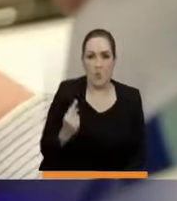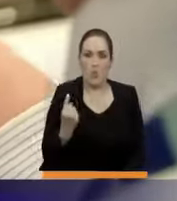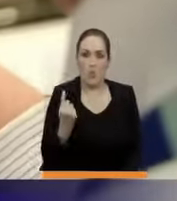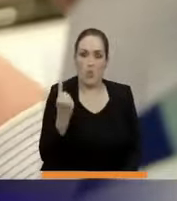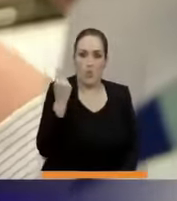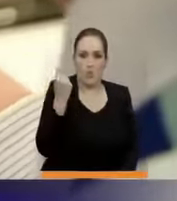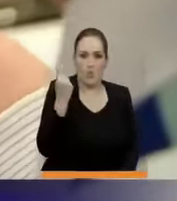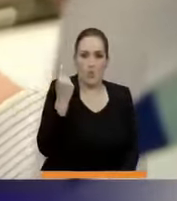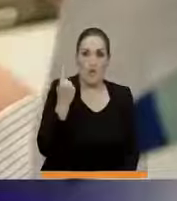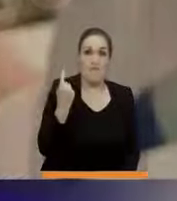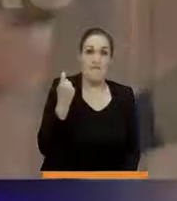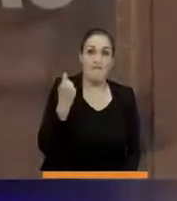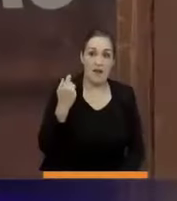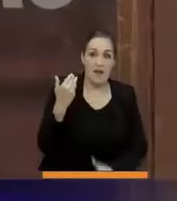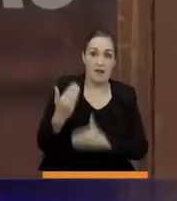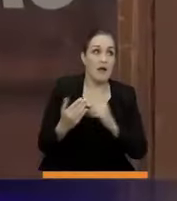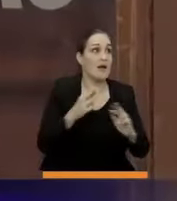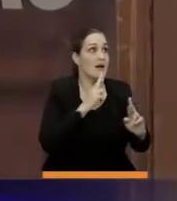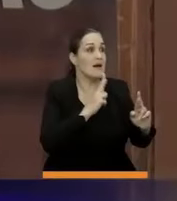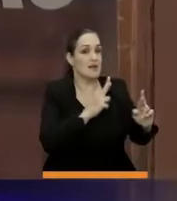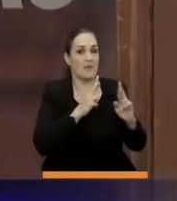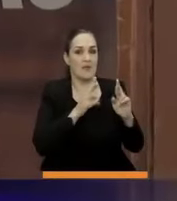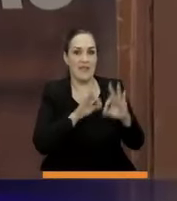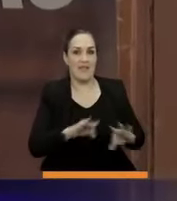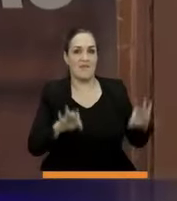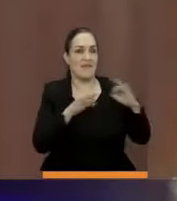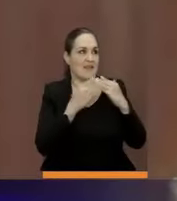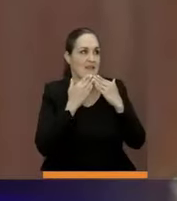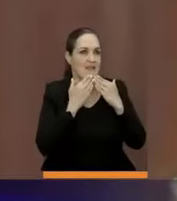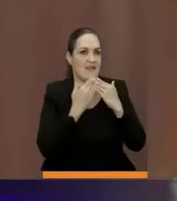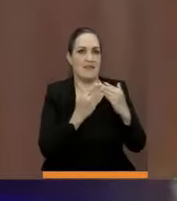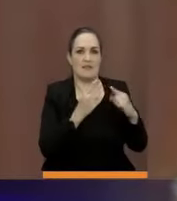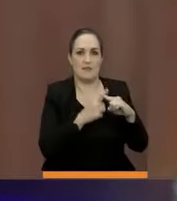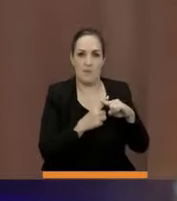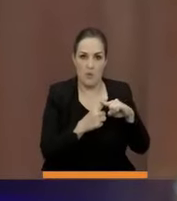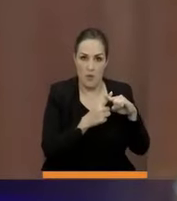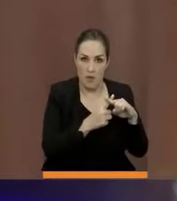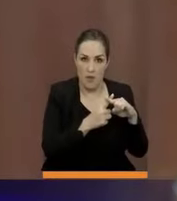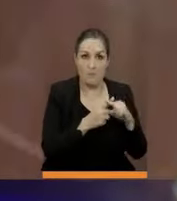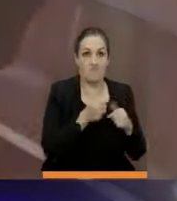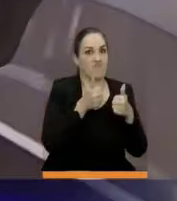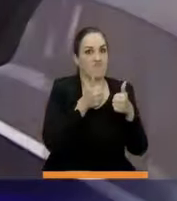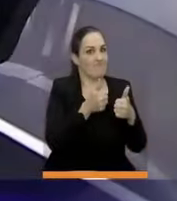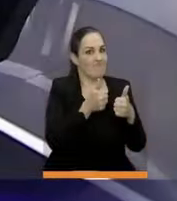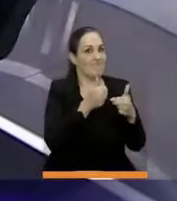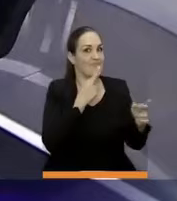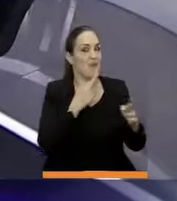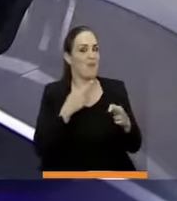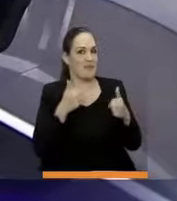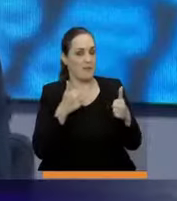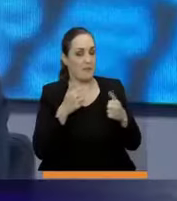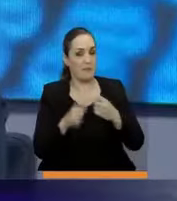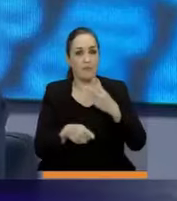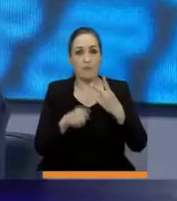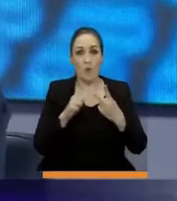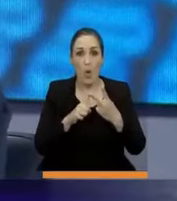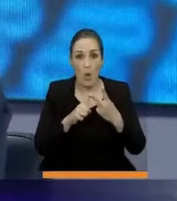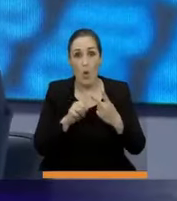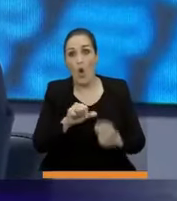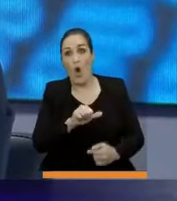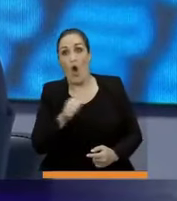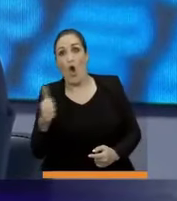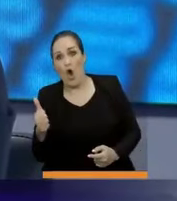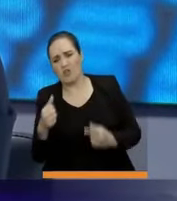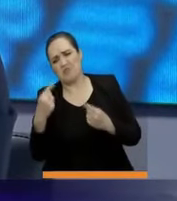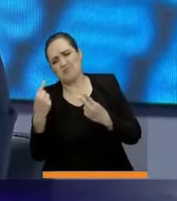hubo una respuesta importante y pronta por parte de la Procuraduría. Pero tenemos otros casos donde desafortunadamente no tenemos